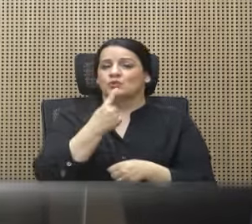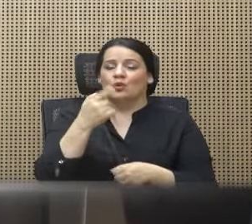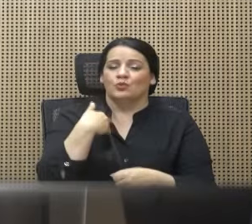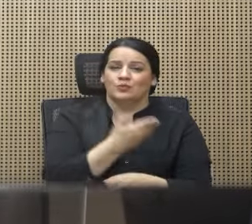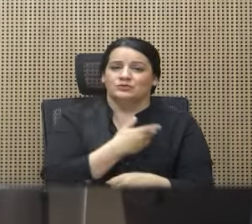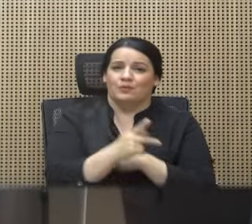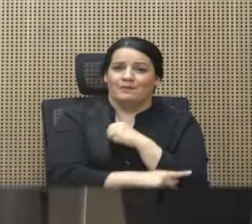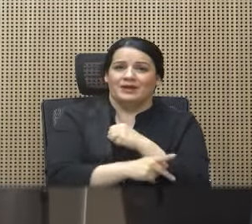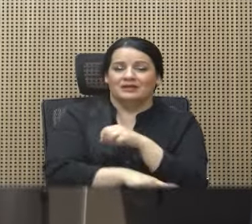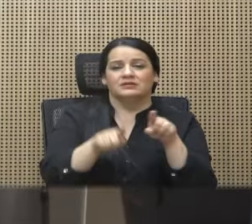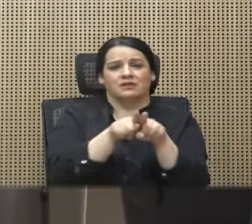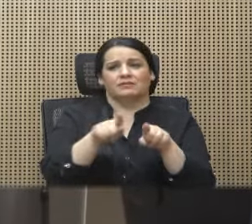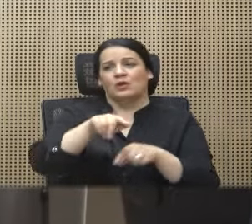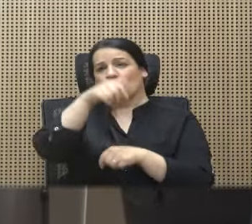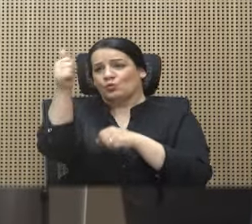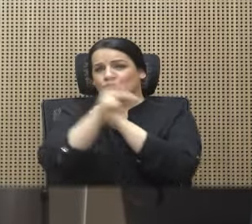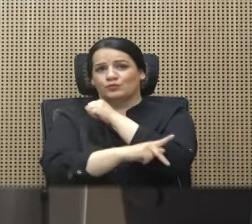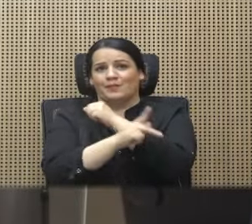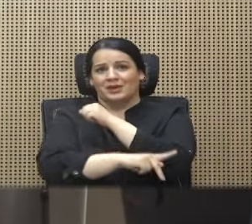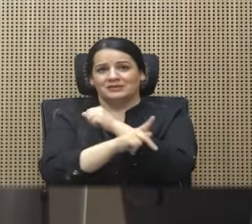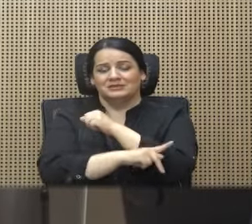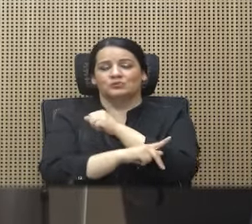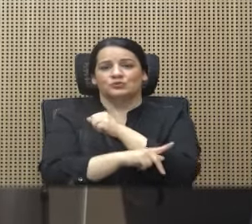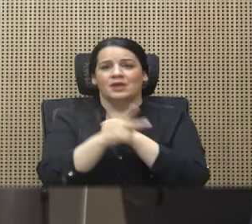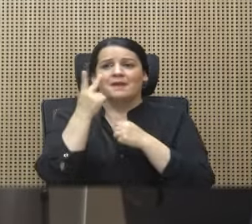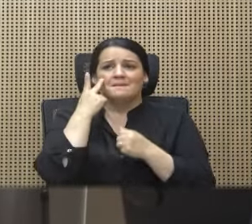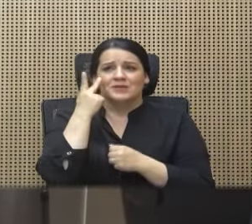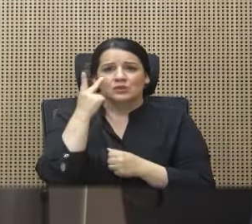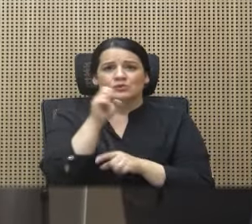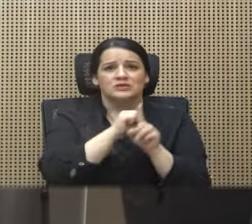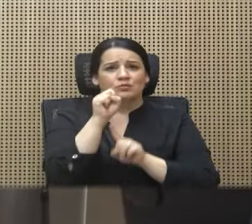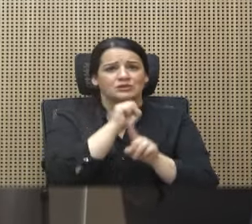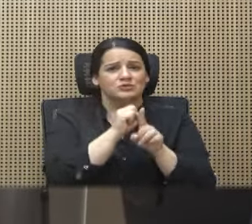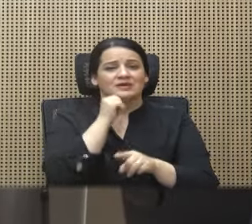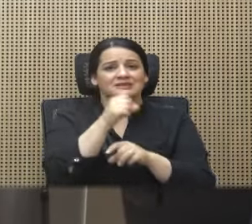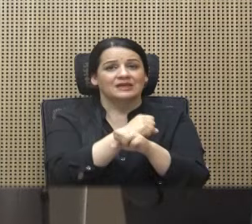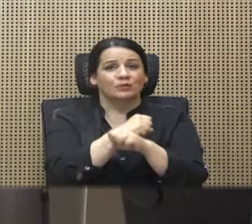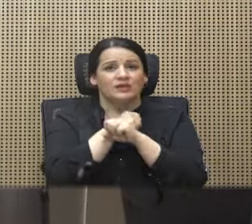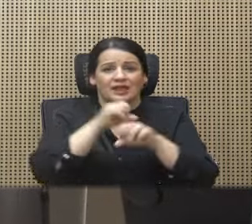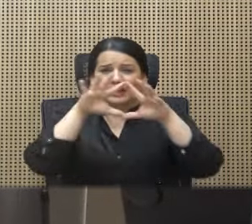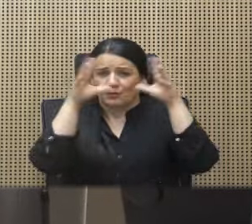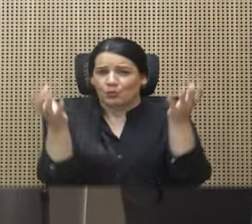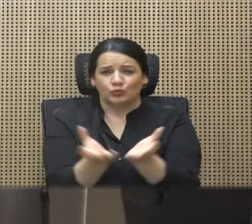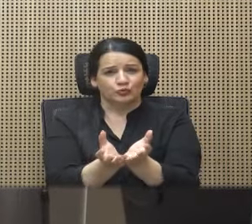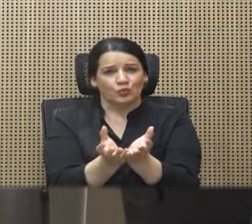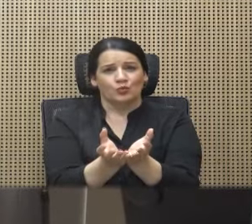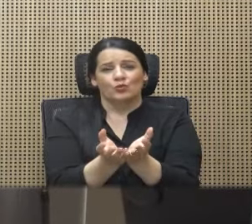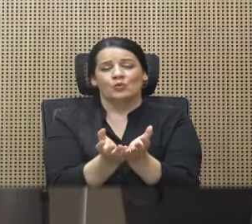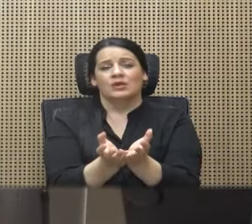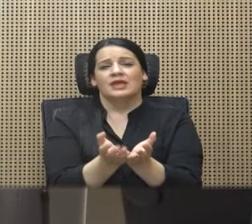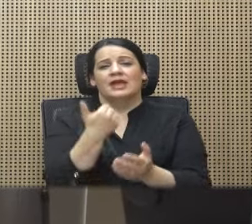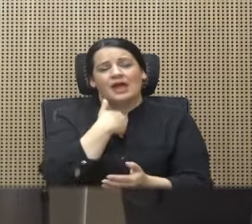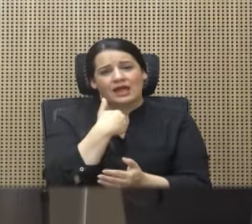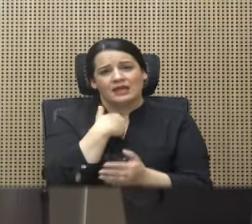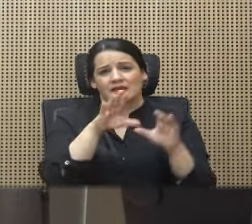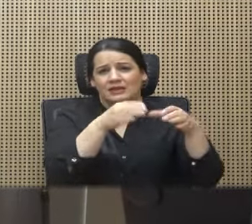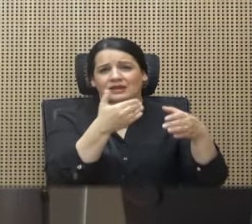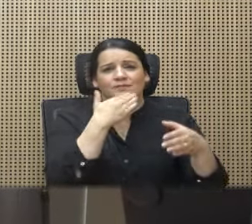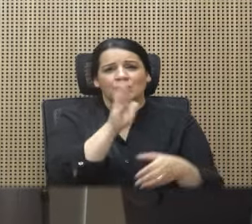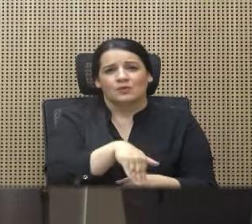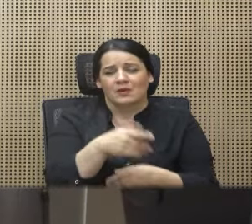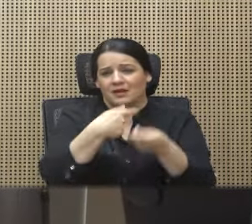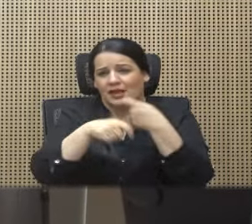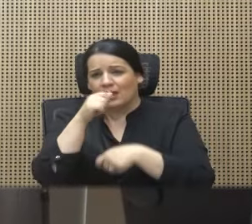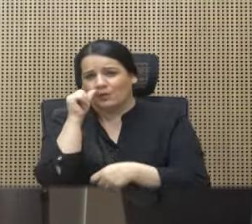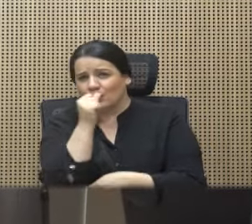también en los países vecinos viendo hoy la situación de inseguridad que vive el mundo donde tenemos el crimen organizado el